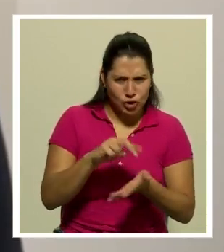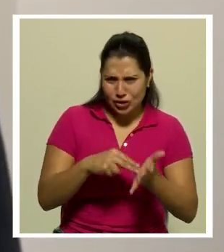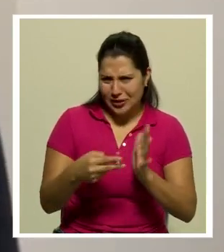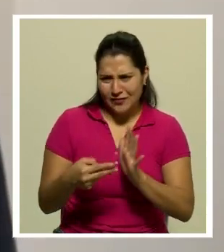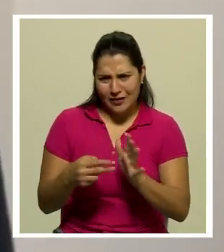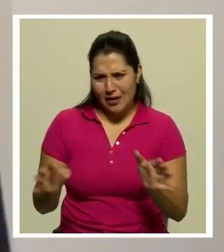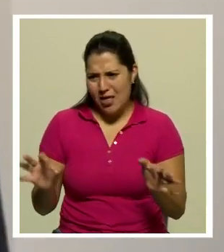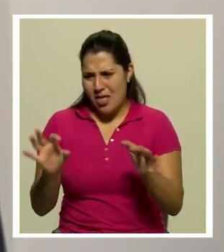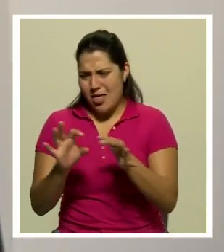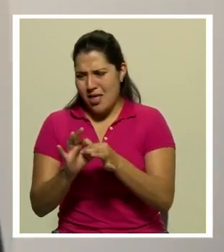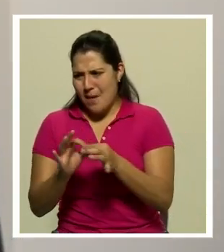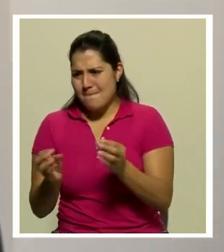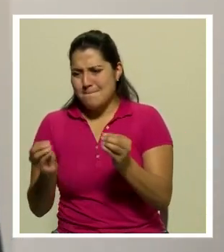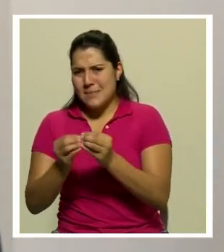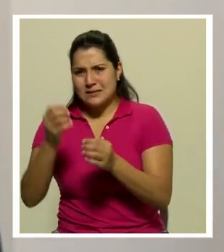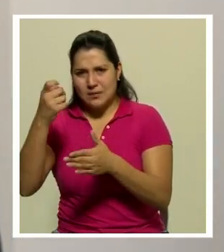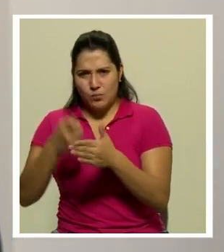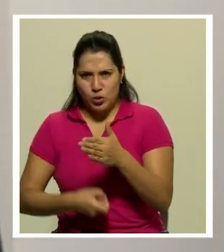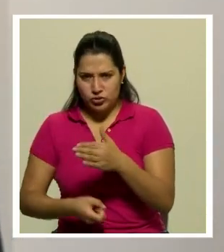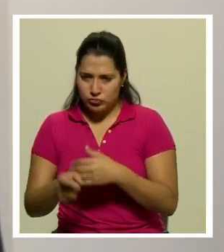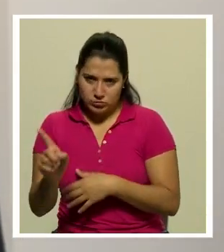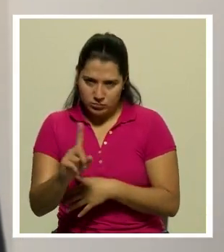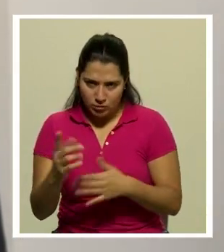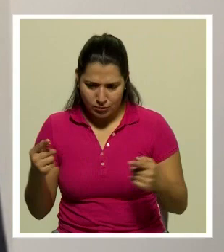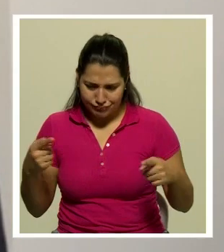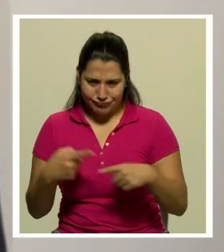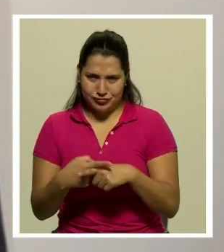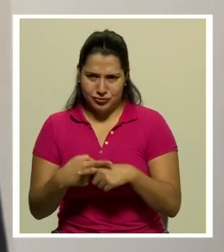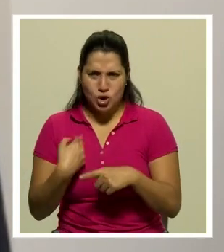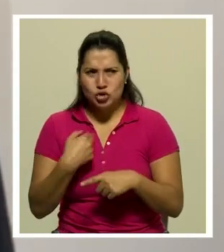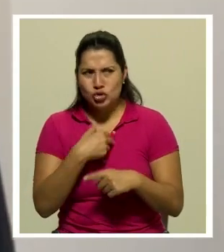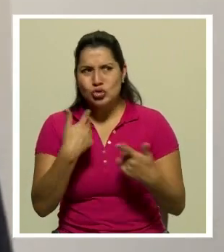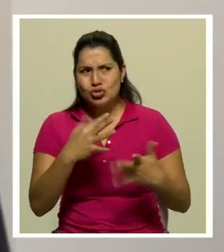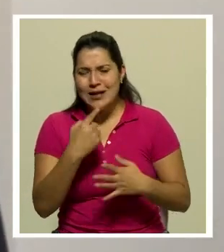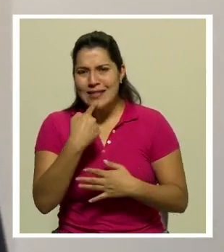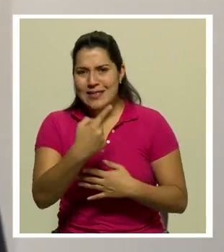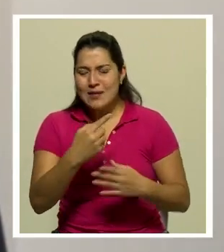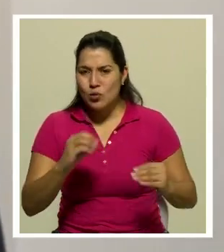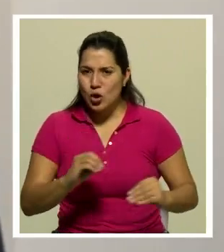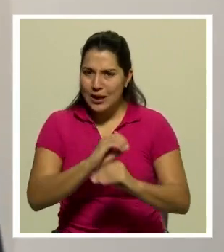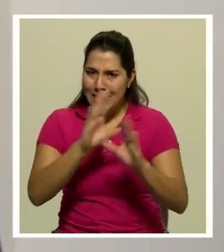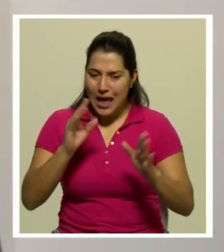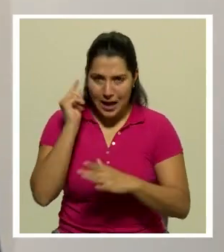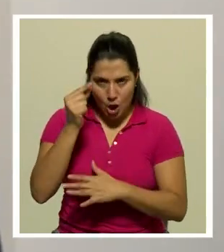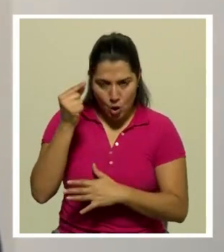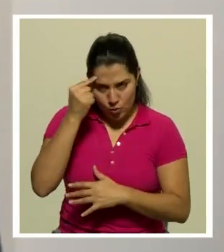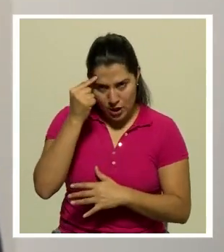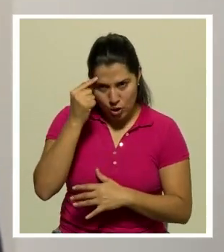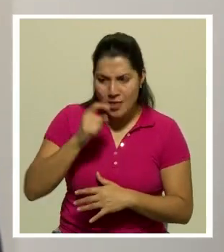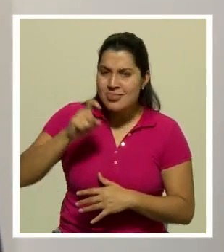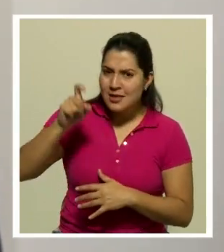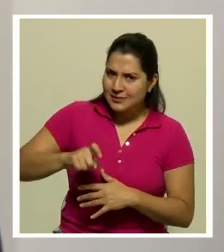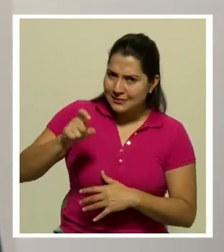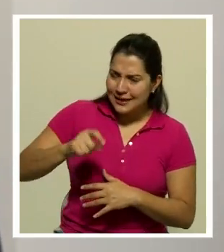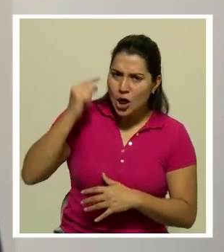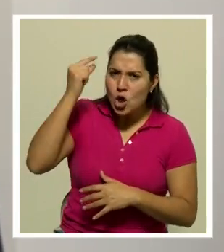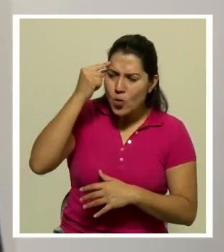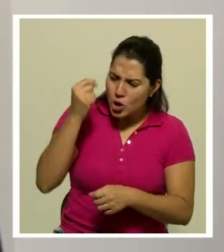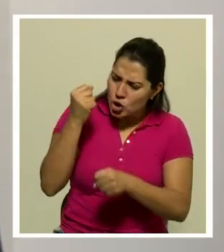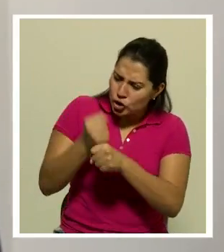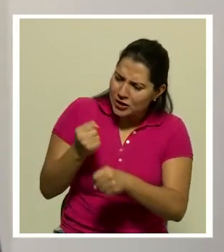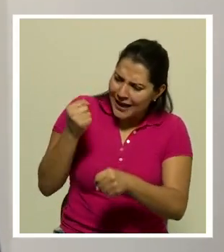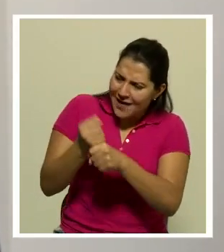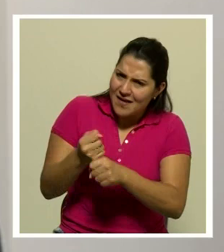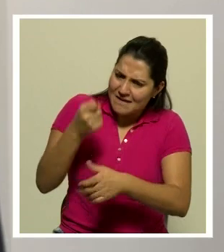totalmente antagónicos y en eso hemos sido claros con el gobierno. Es necesario que el gobierno entre a trabajar fuertemente y en